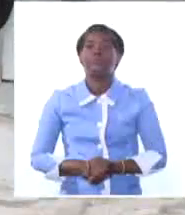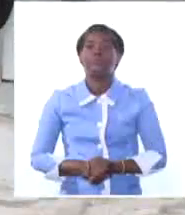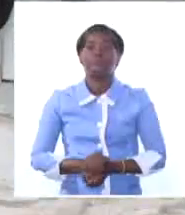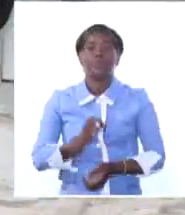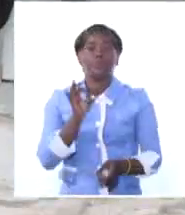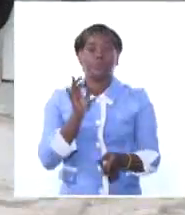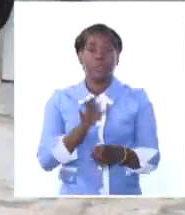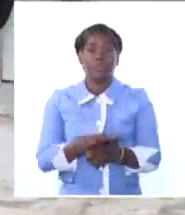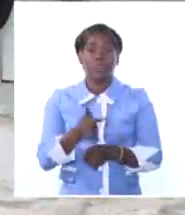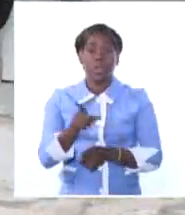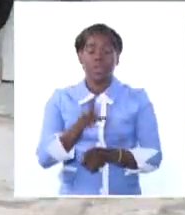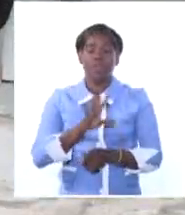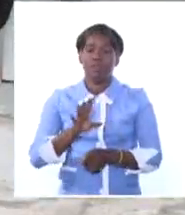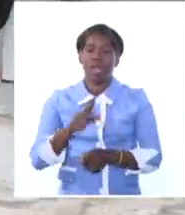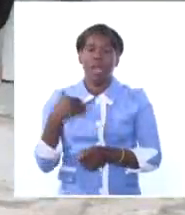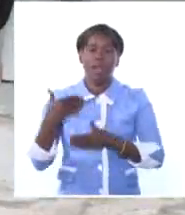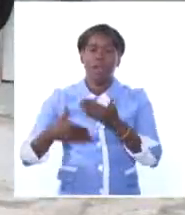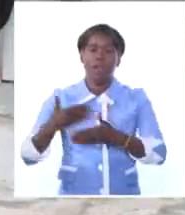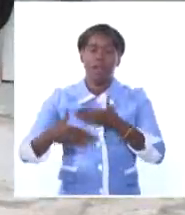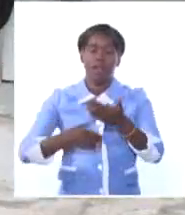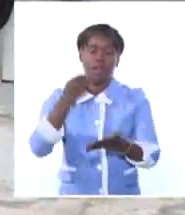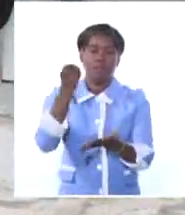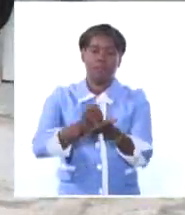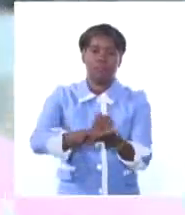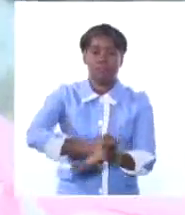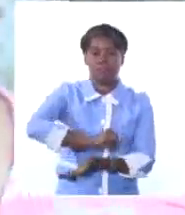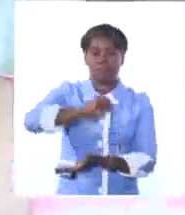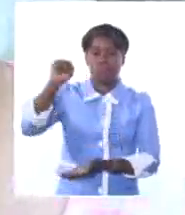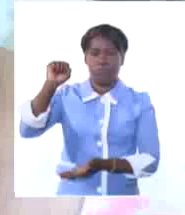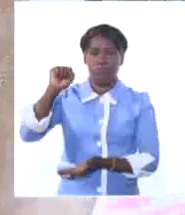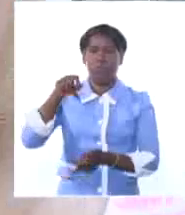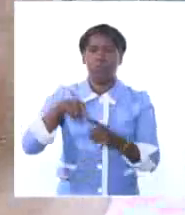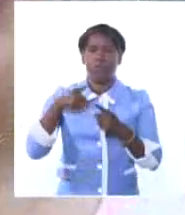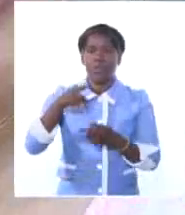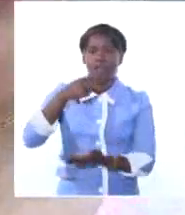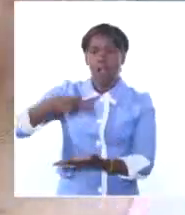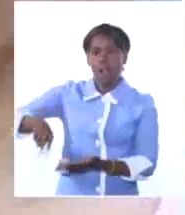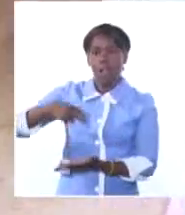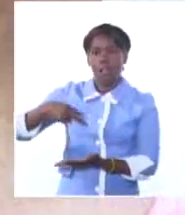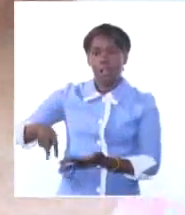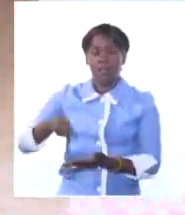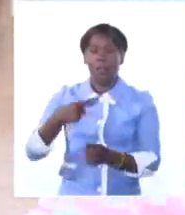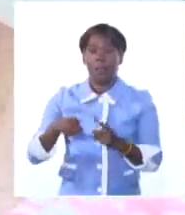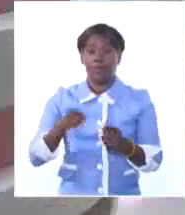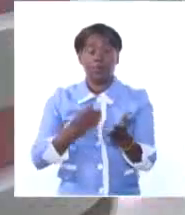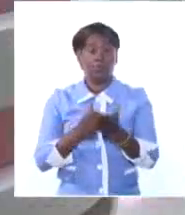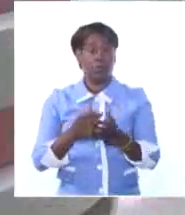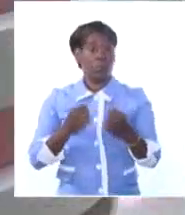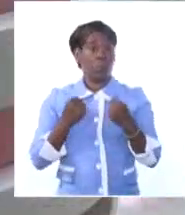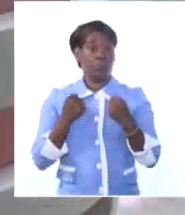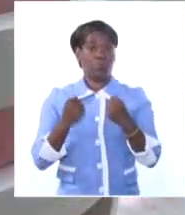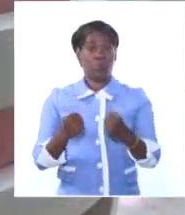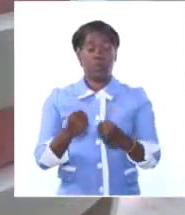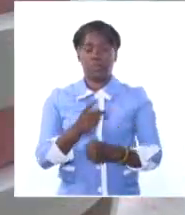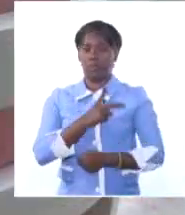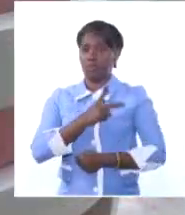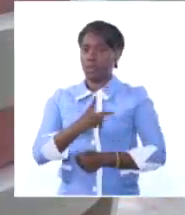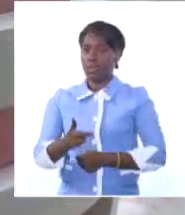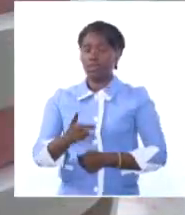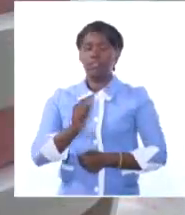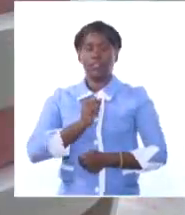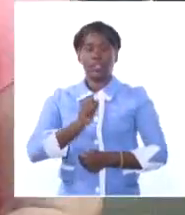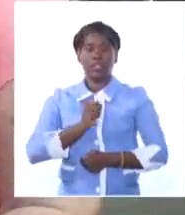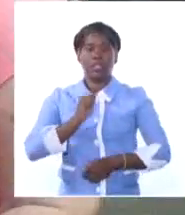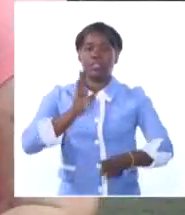Premio Nacional de Danza 2021, la gran maestra continúa con admirable vitalidad y determinación el